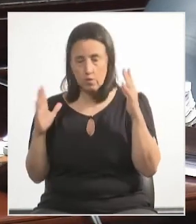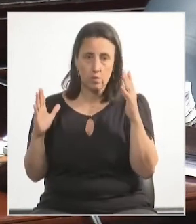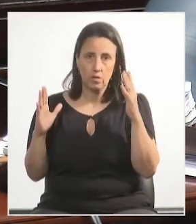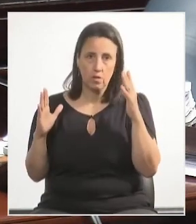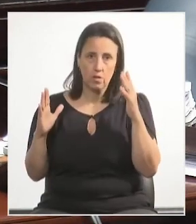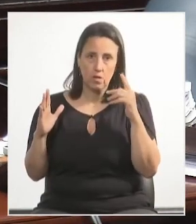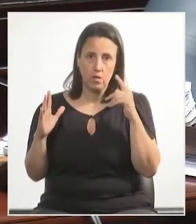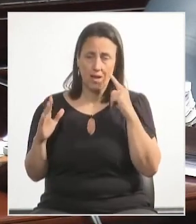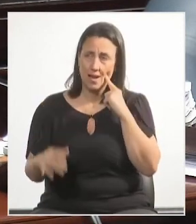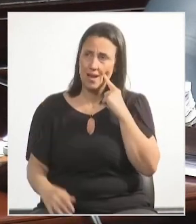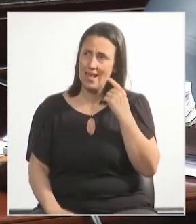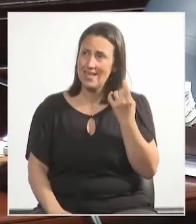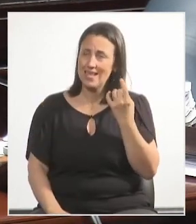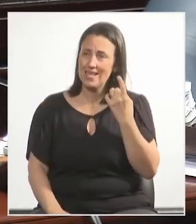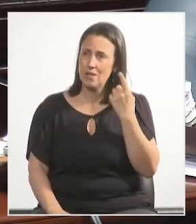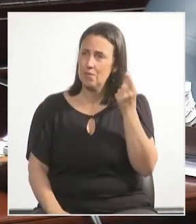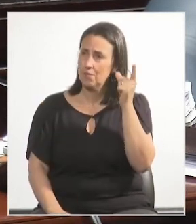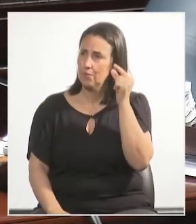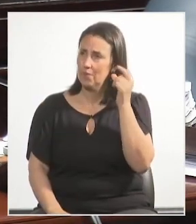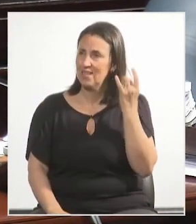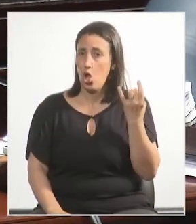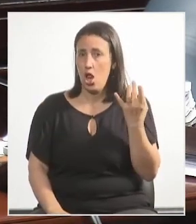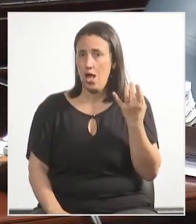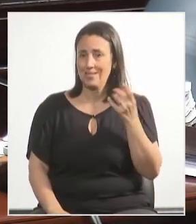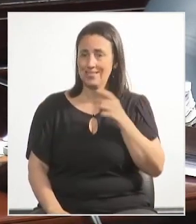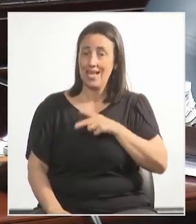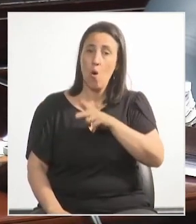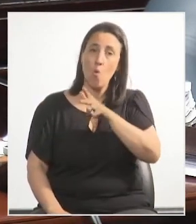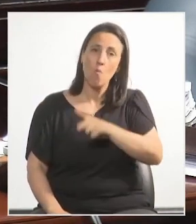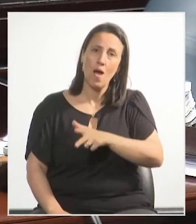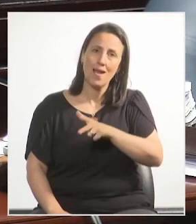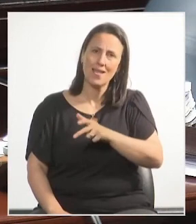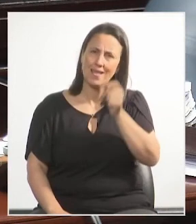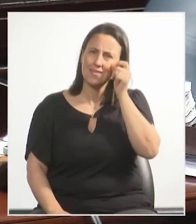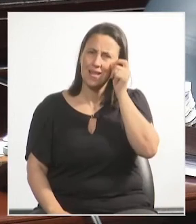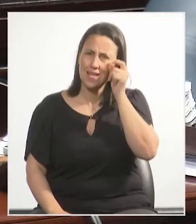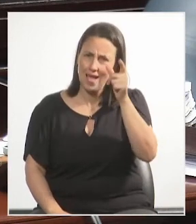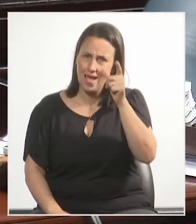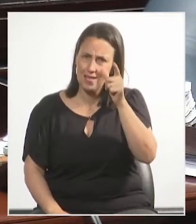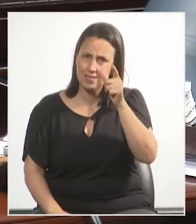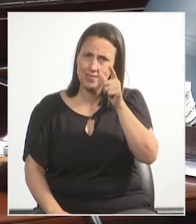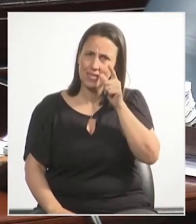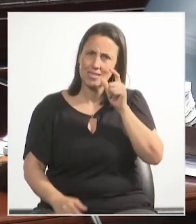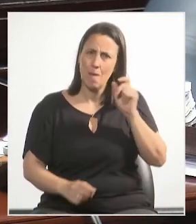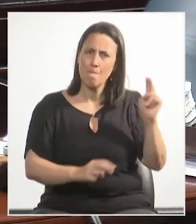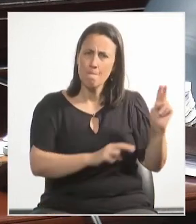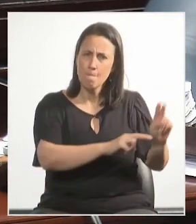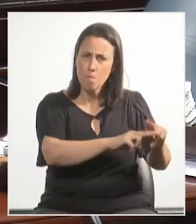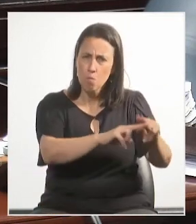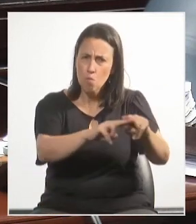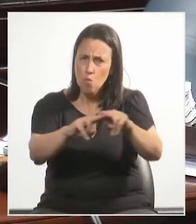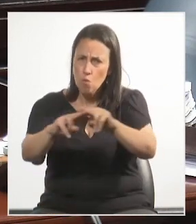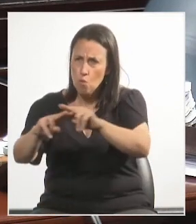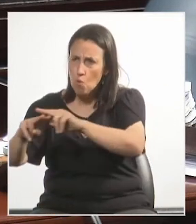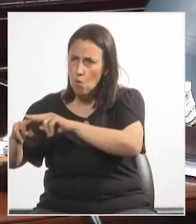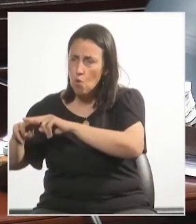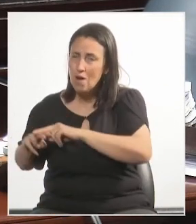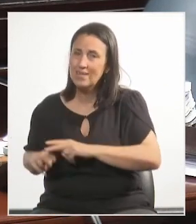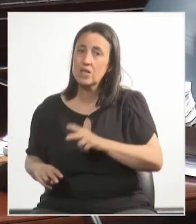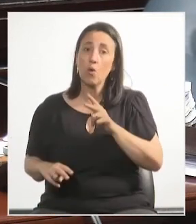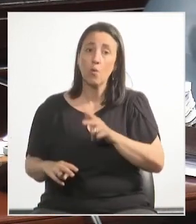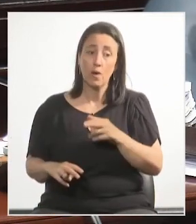la apatía del mundo civilizado frente a esa inmensa, sistemática carnicería de seres humanos cuya